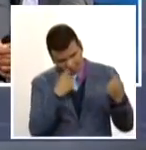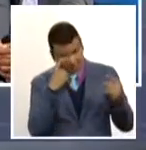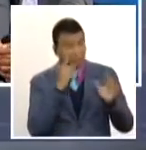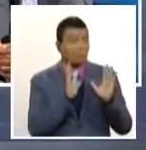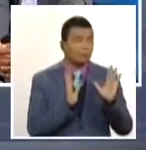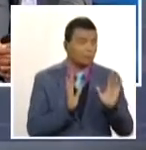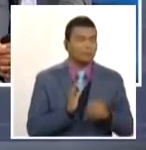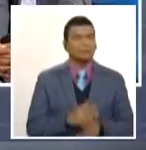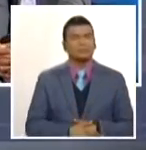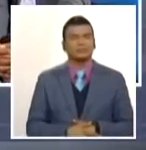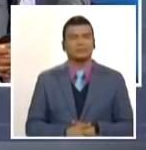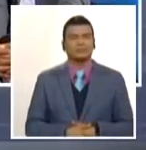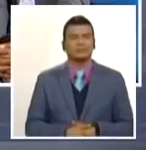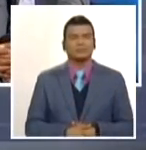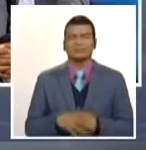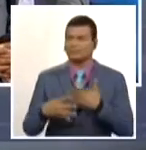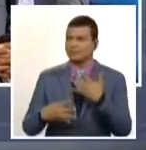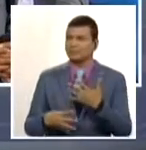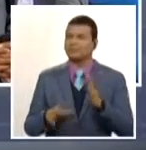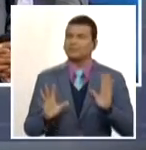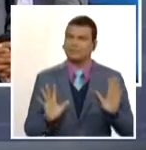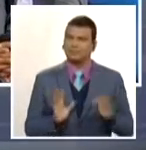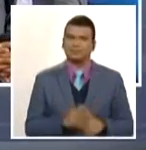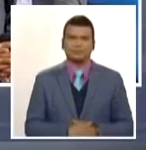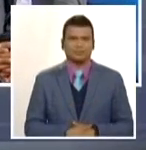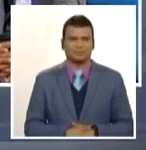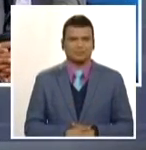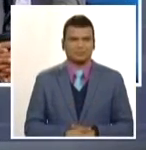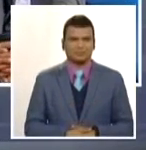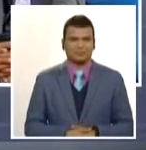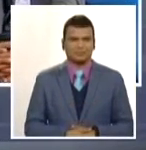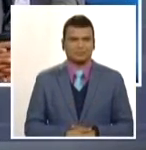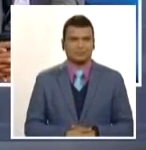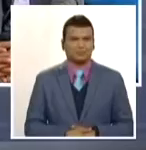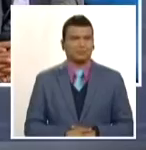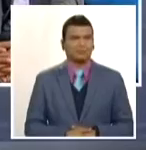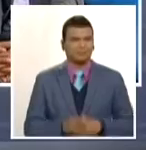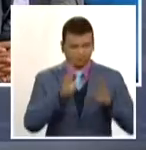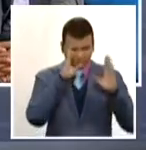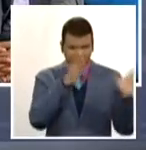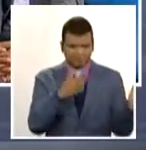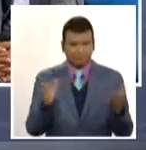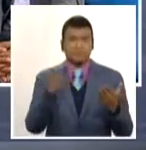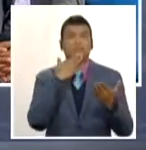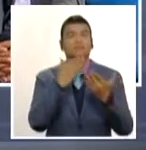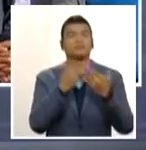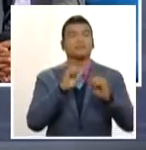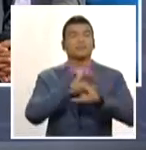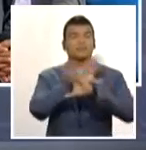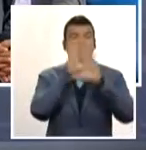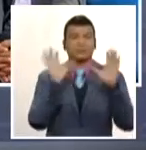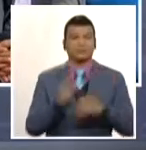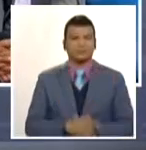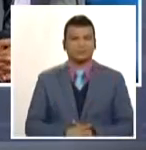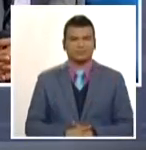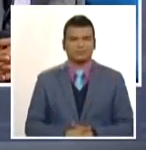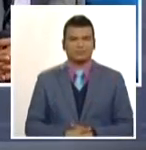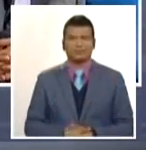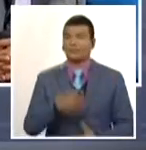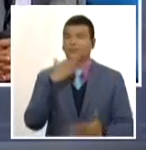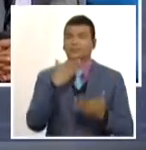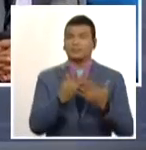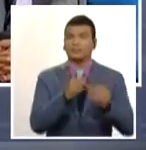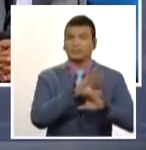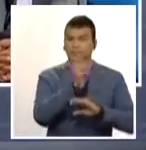¿Cuál es su tipo de personalidad? Con muchas expectativas estaremos entonces muy pendientes de Amaneciendo. Feliz día desde ya. Feliz día, y